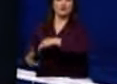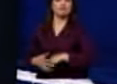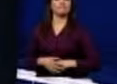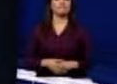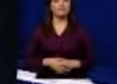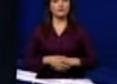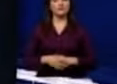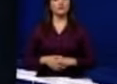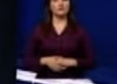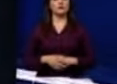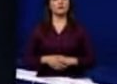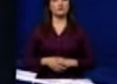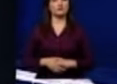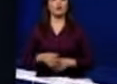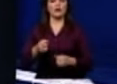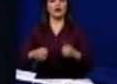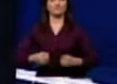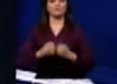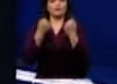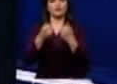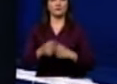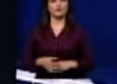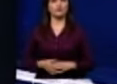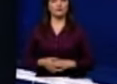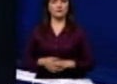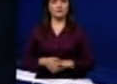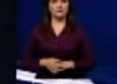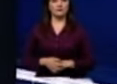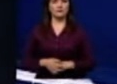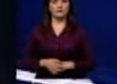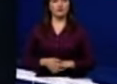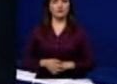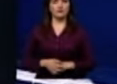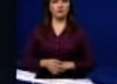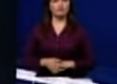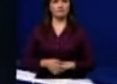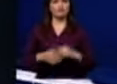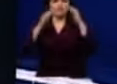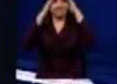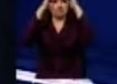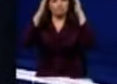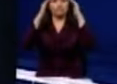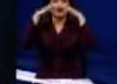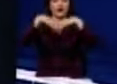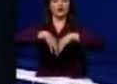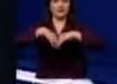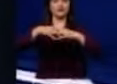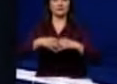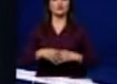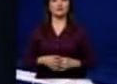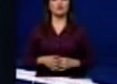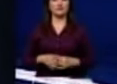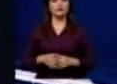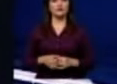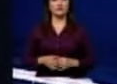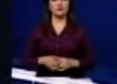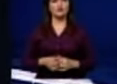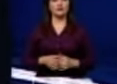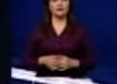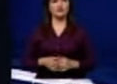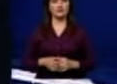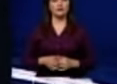edificios, aparatosos accidentes de tránsito y también casas completamente destruidas por el